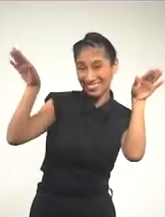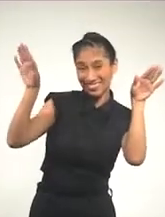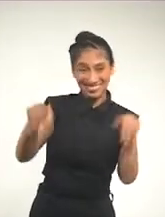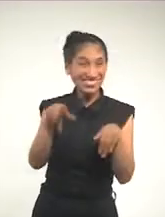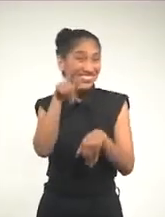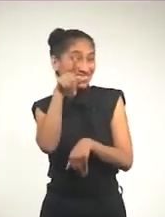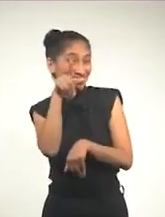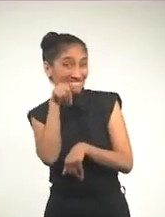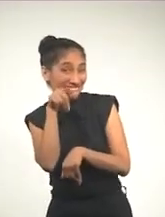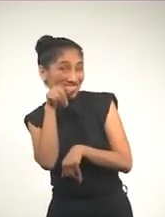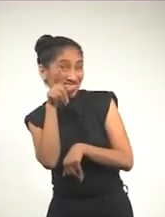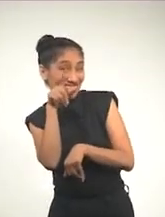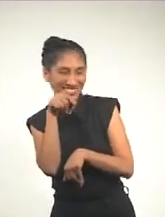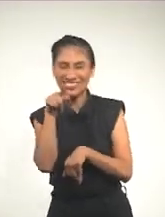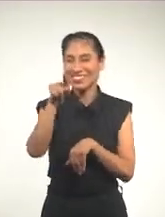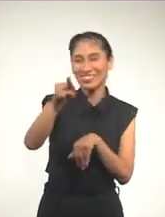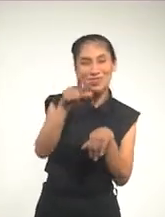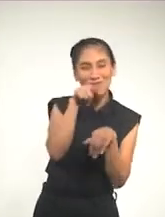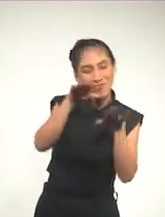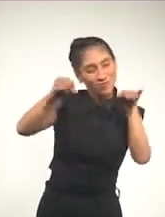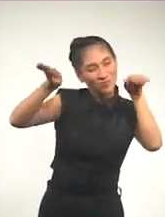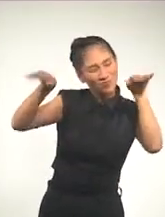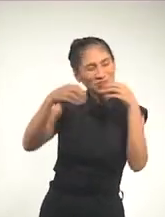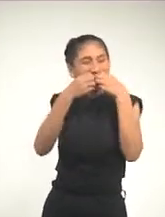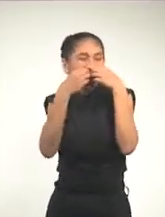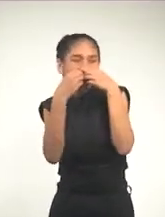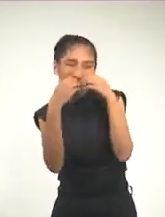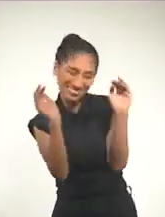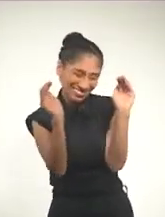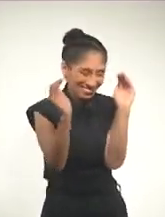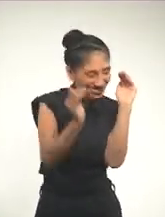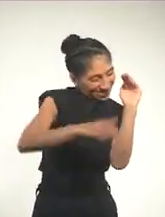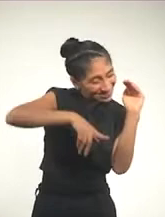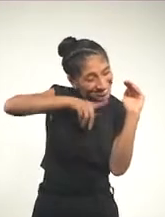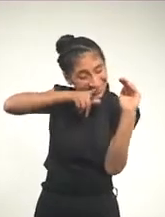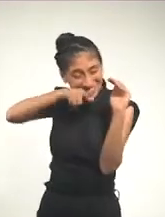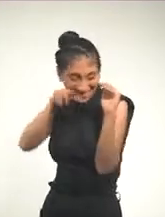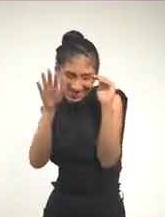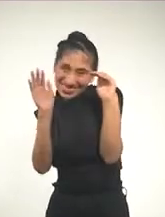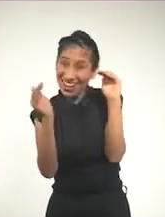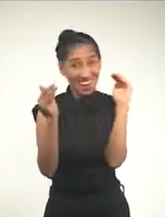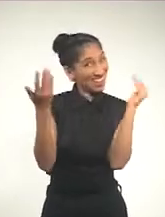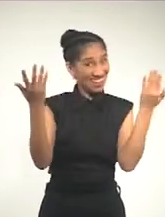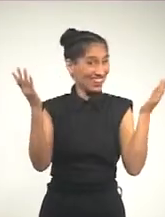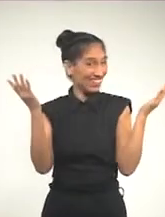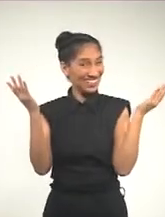Pichoncito, pichoncito, eres un pajarito bonito.